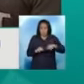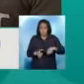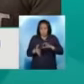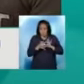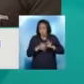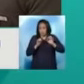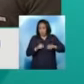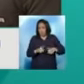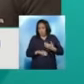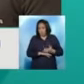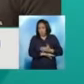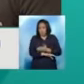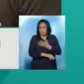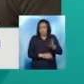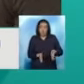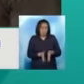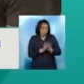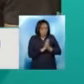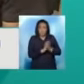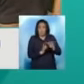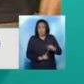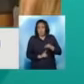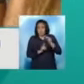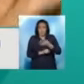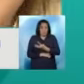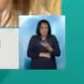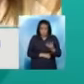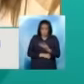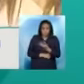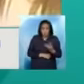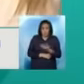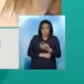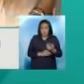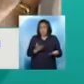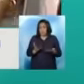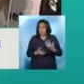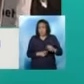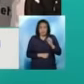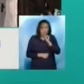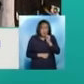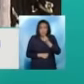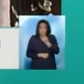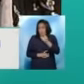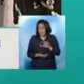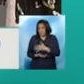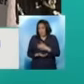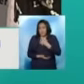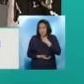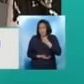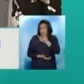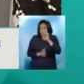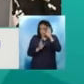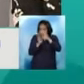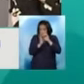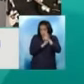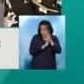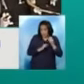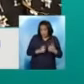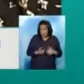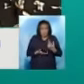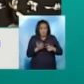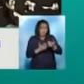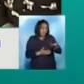salir adelante. Hacerles un pedido especial aquí a ustedes cuatro que están aquí con nosotros, tal vez si podrían cantarnos una de las canciones que más les guste de la película, a ver,